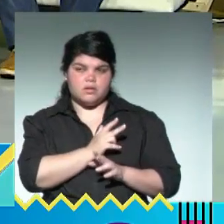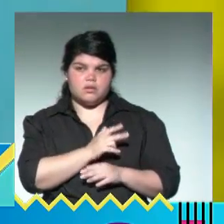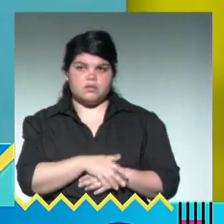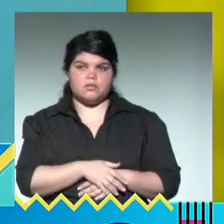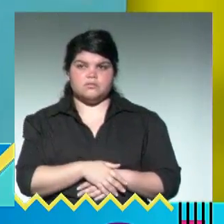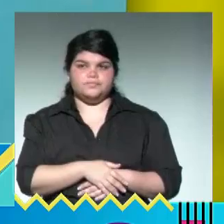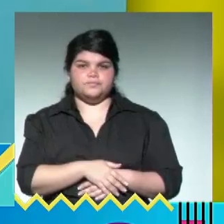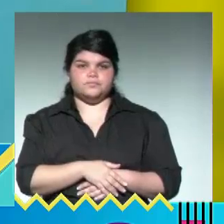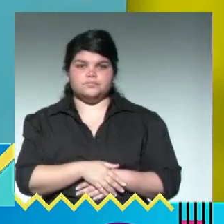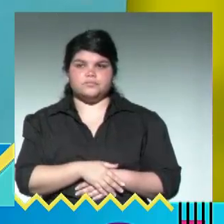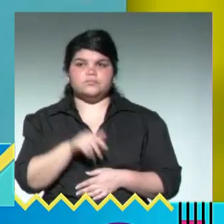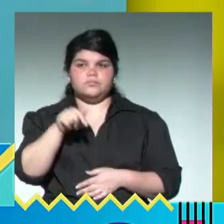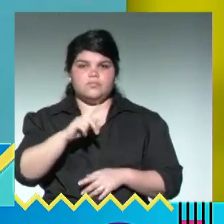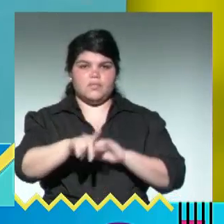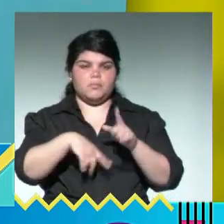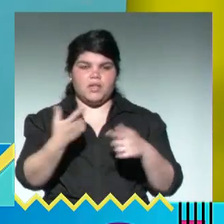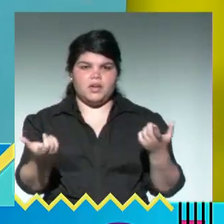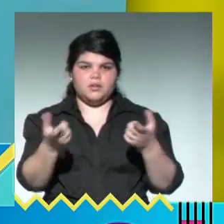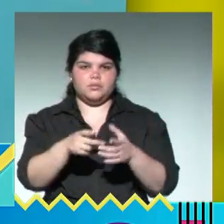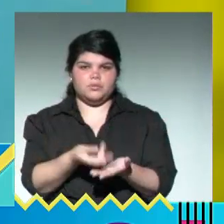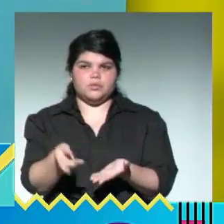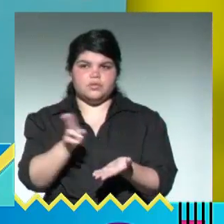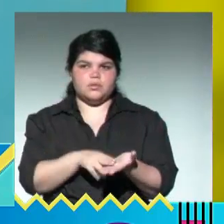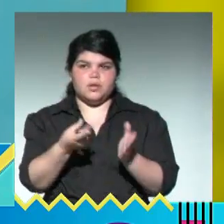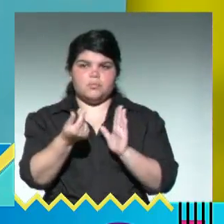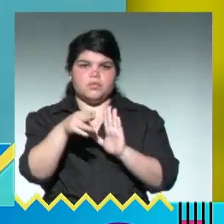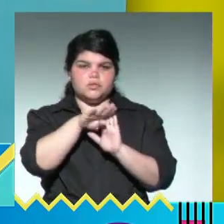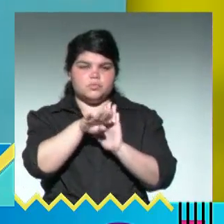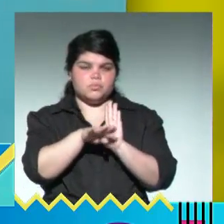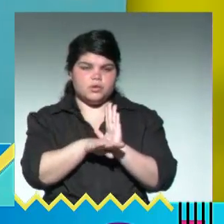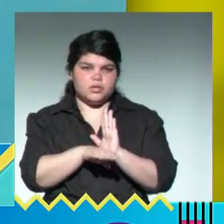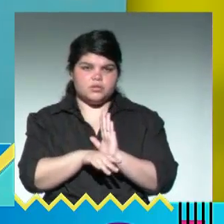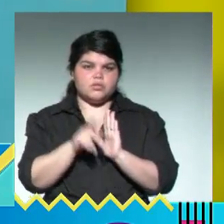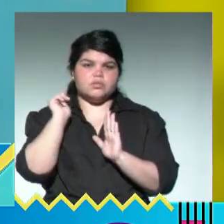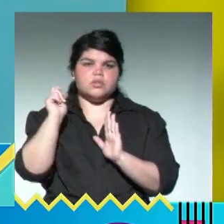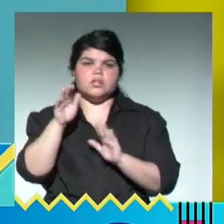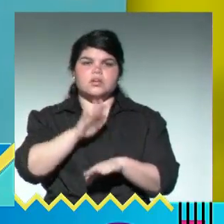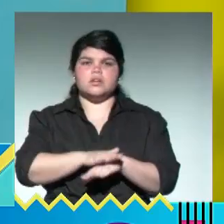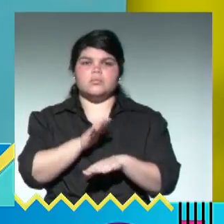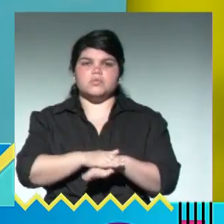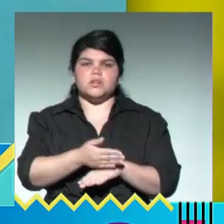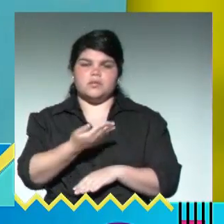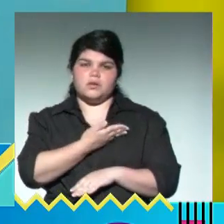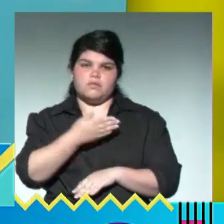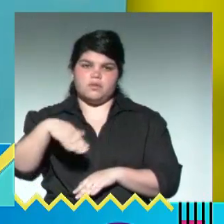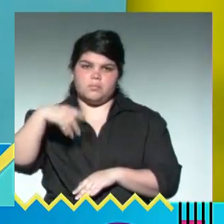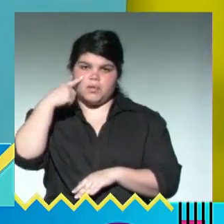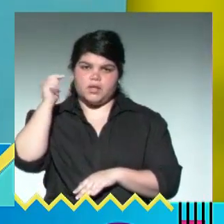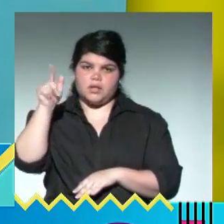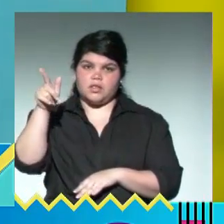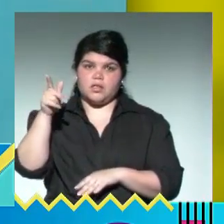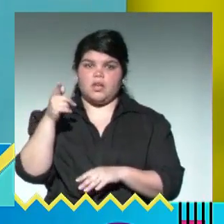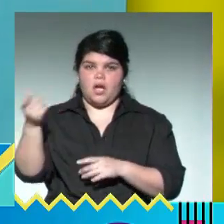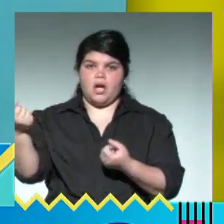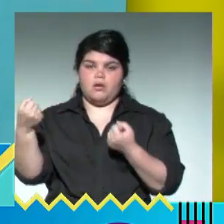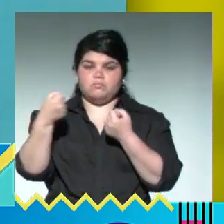nueva reunión también con el FMI, se hablaba de este presupuesto armado también por el Fondo Monetario Internacional, que lo necesitaba el gobierno para poder llegar a